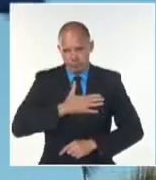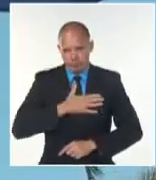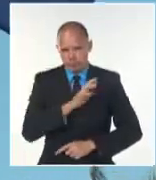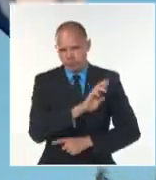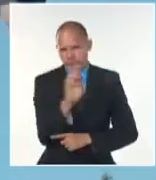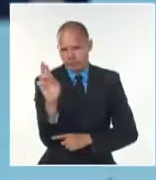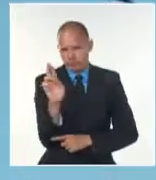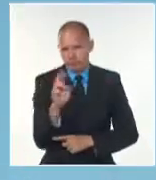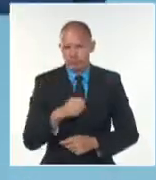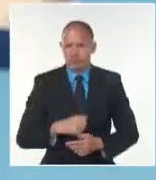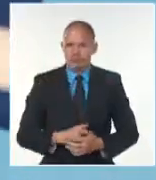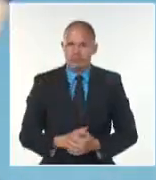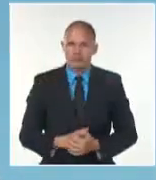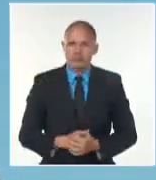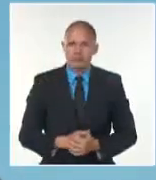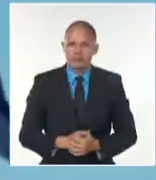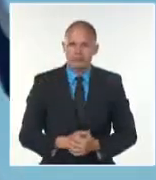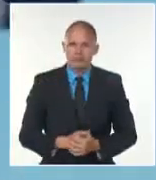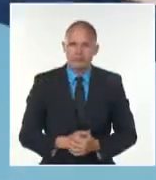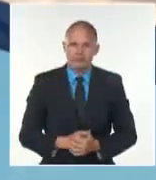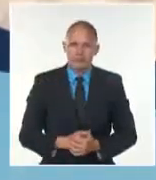Wilmer Rodríguez Fernández canal cubano de